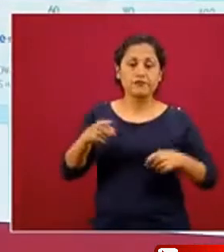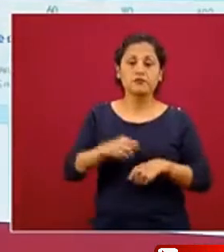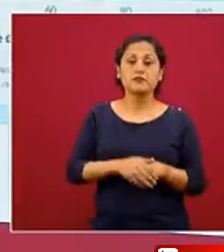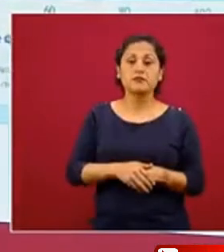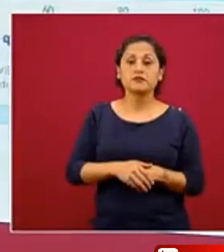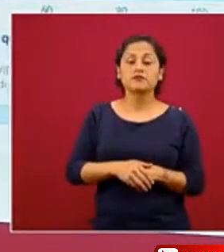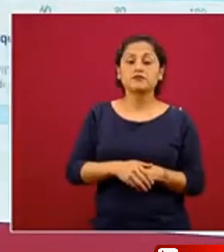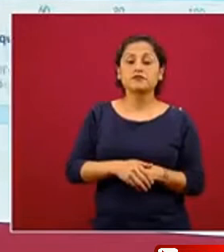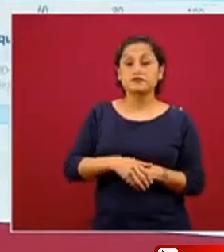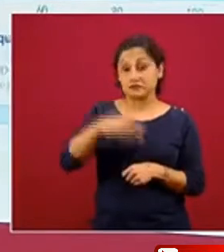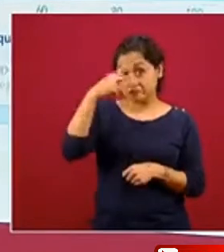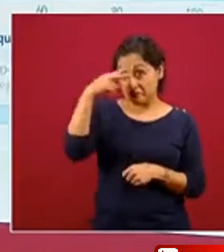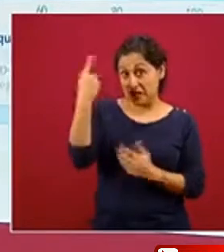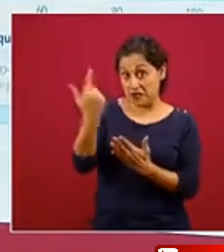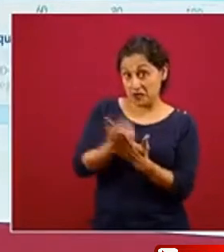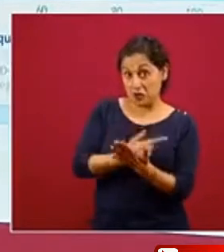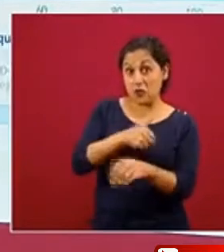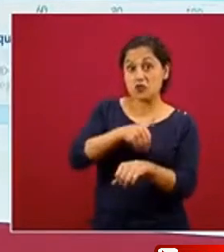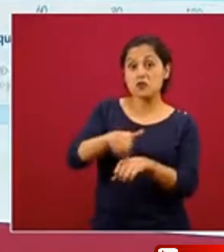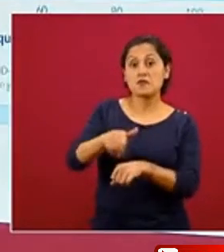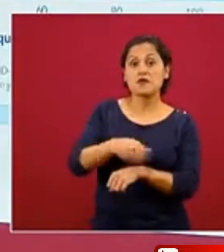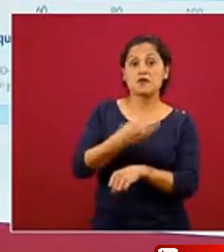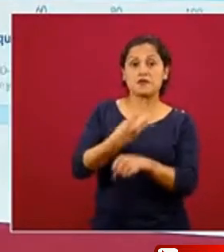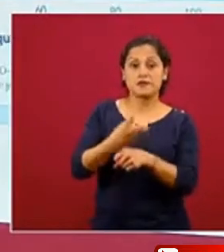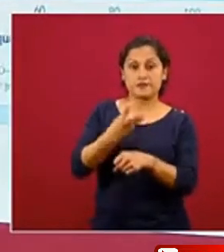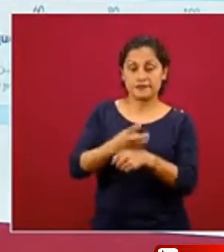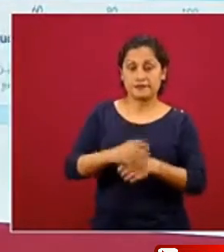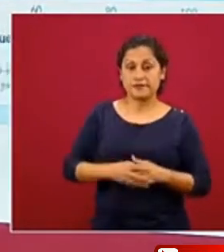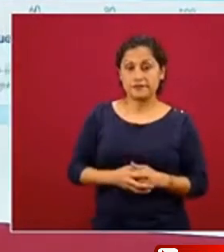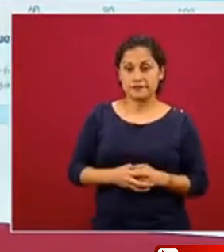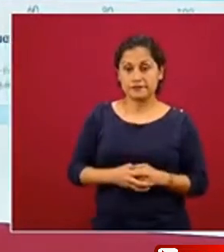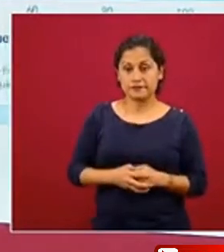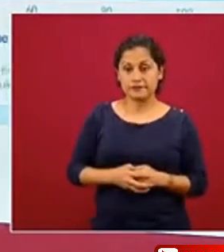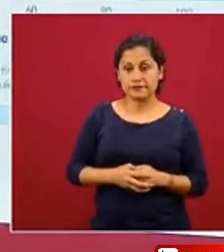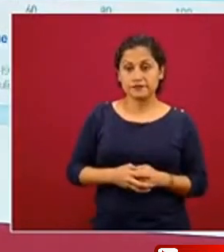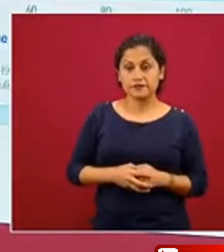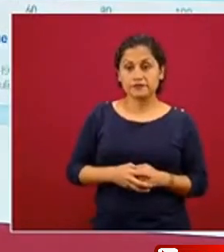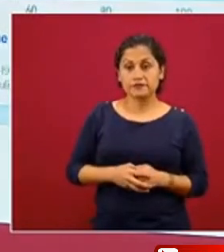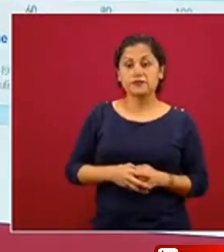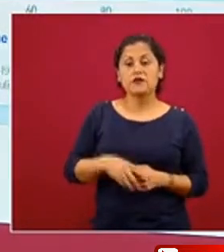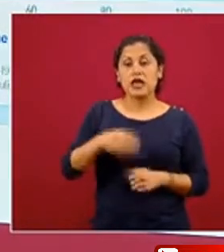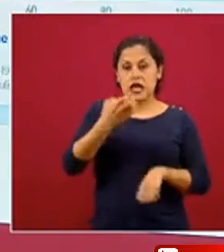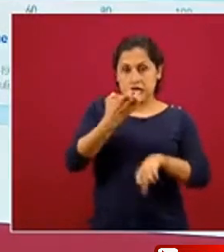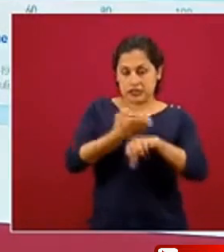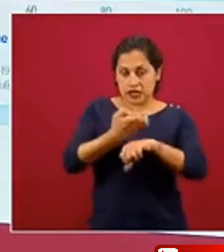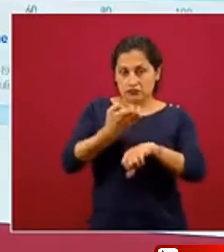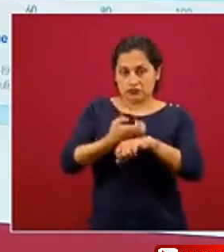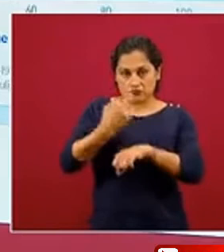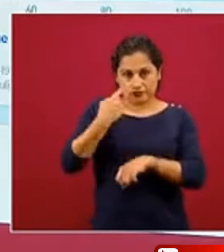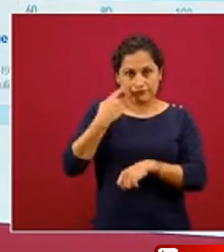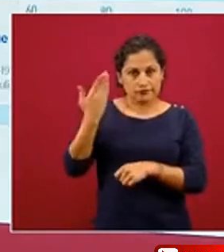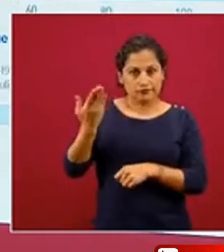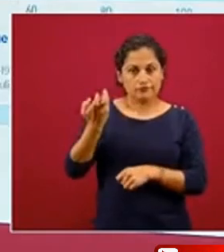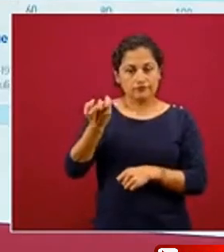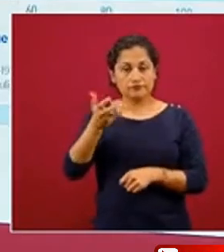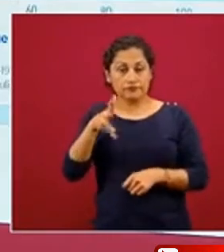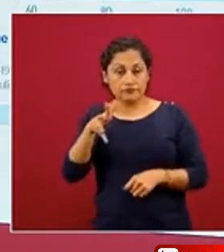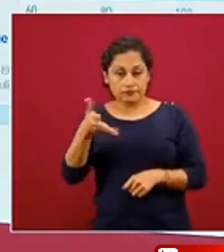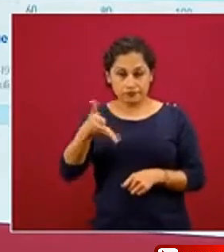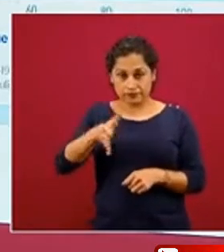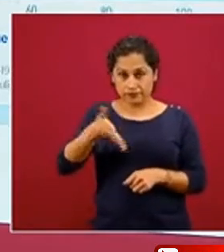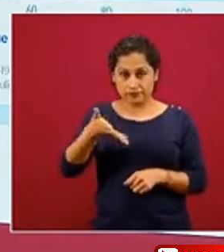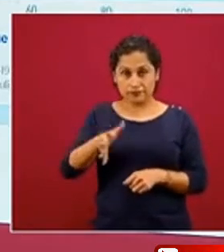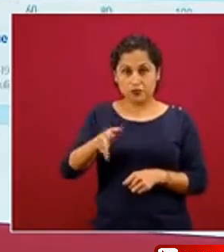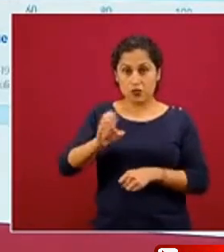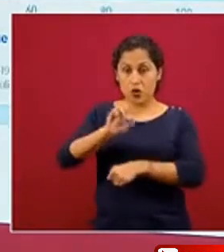de estos dos. Entonces tenemos la situación de Estados Unidos. También se presentó una curva epidémica más o menos al mismo